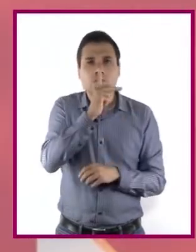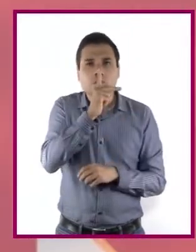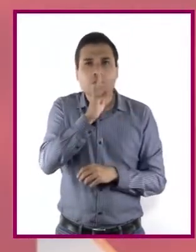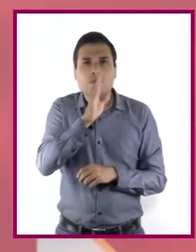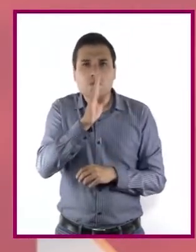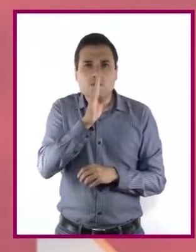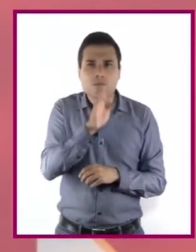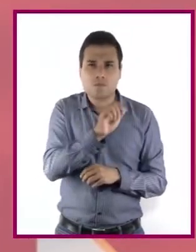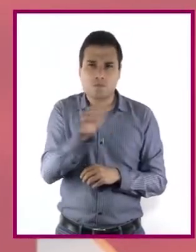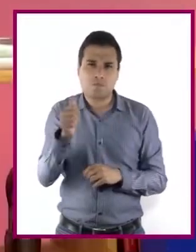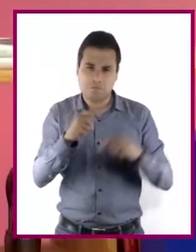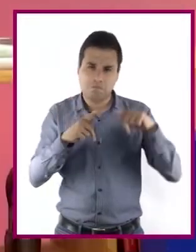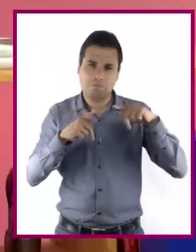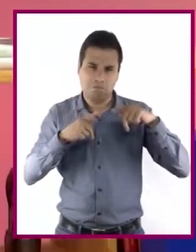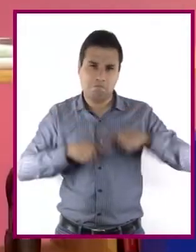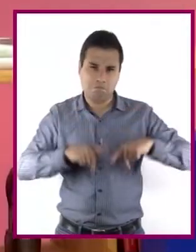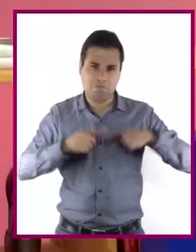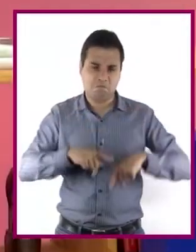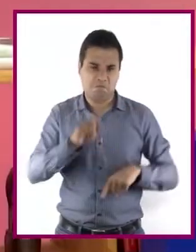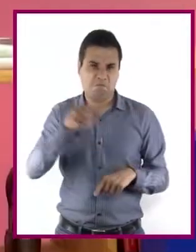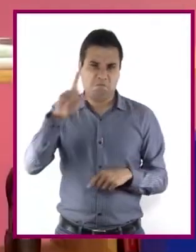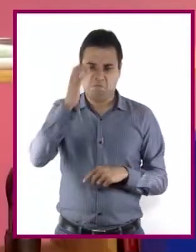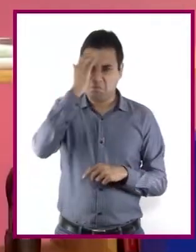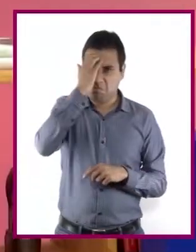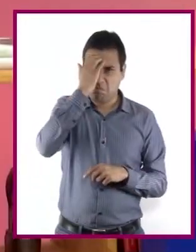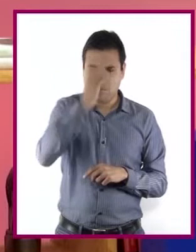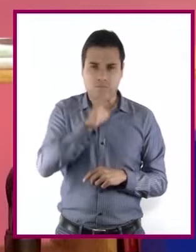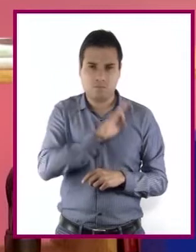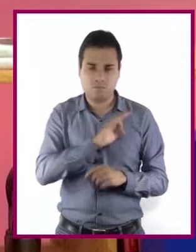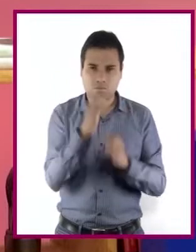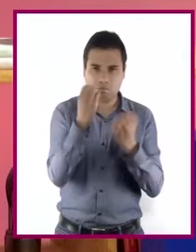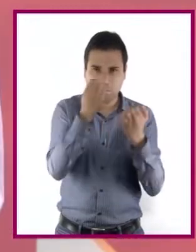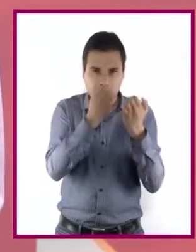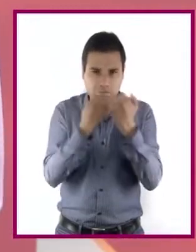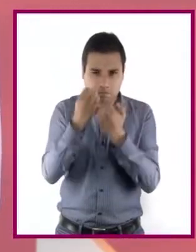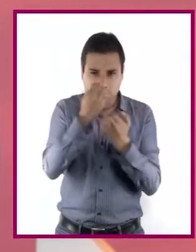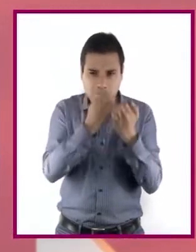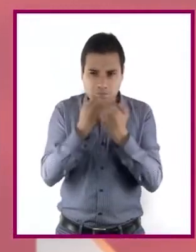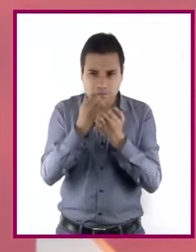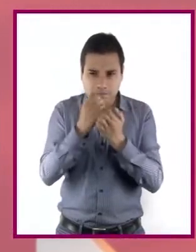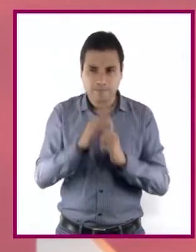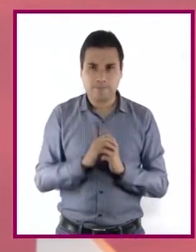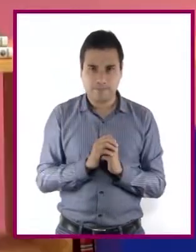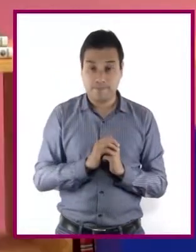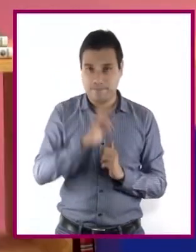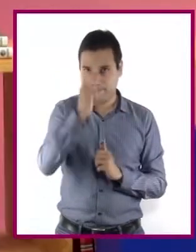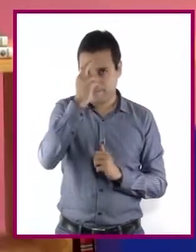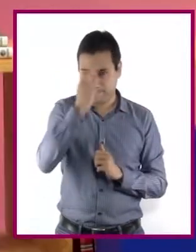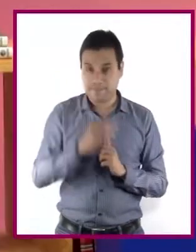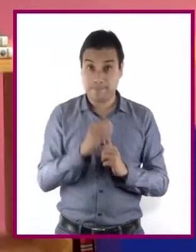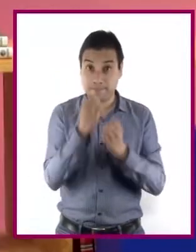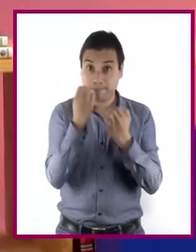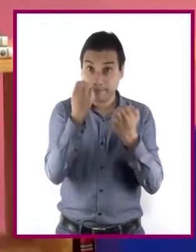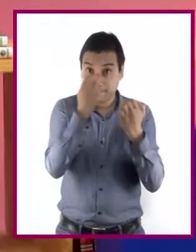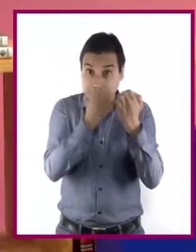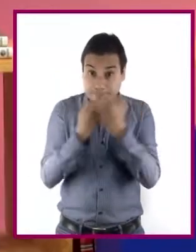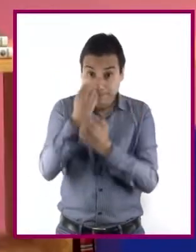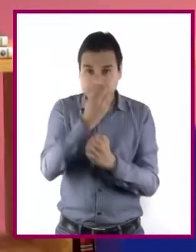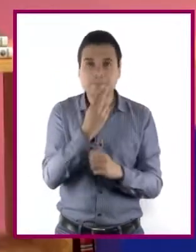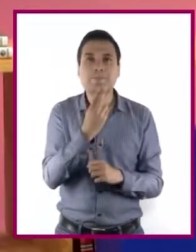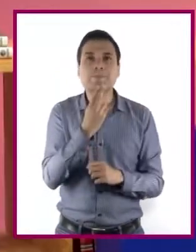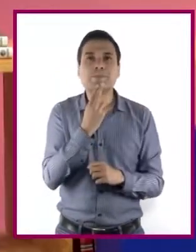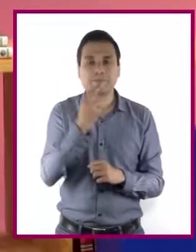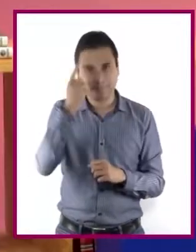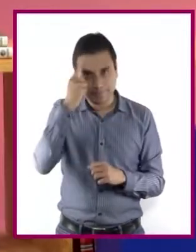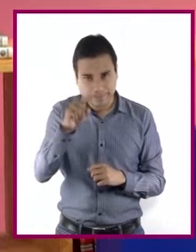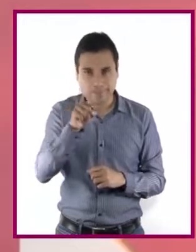consideran con los conocimientos necesarios para colaborar en esta actividad. No olvidemos que la evaluación es una oportunidad para el